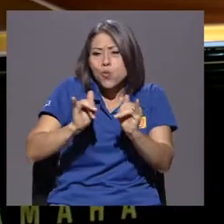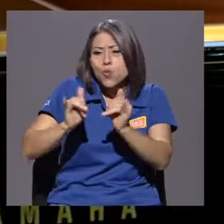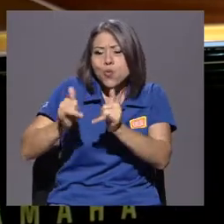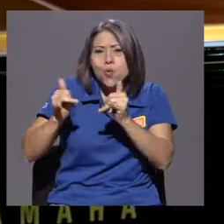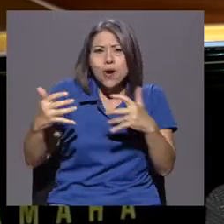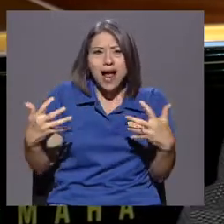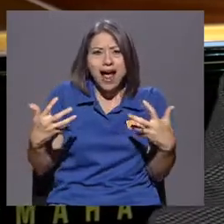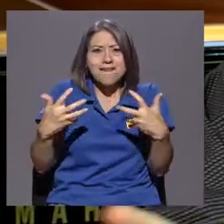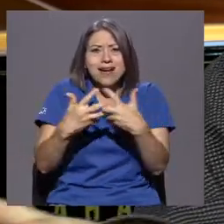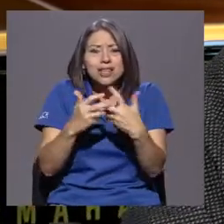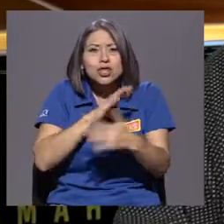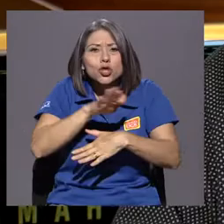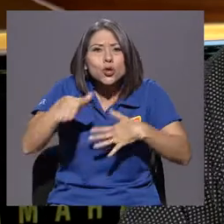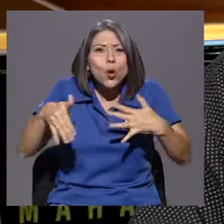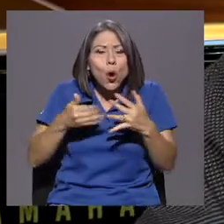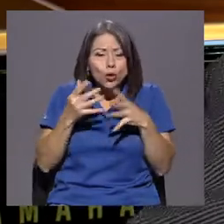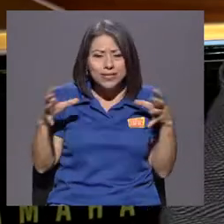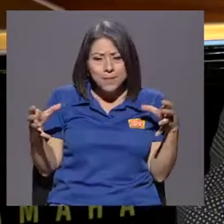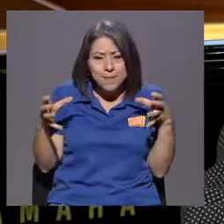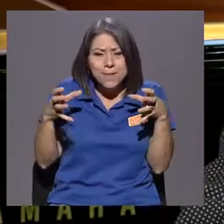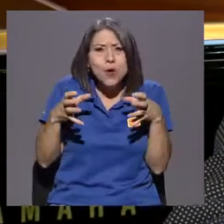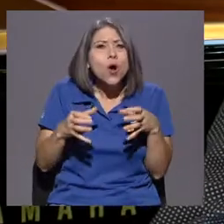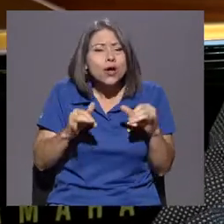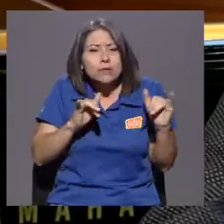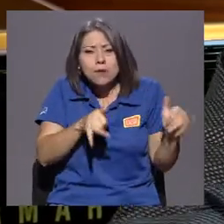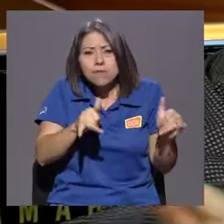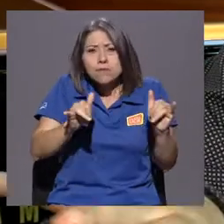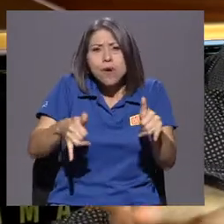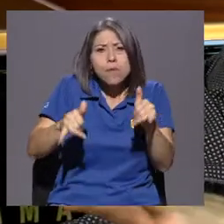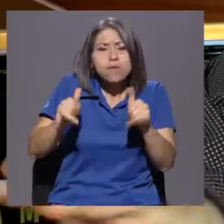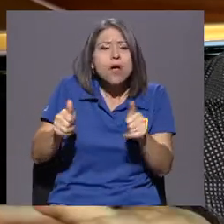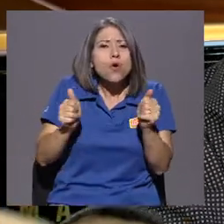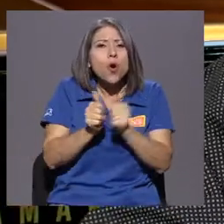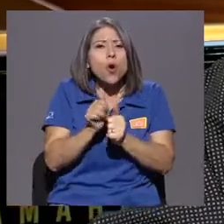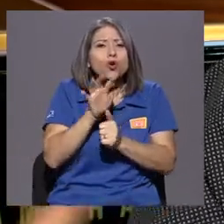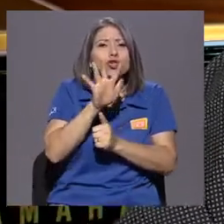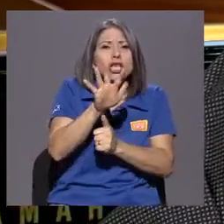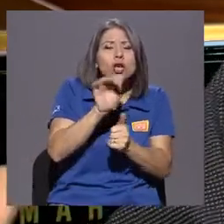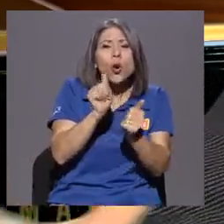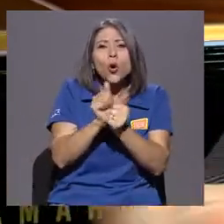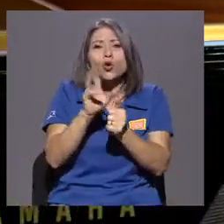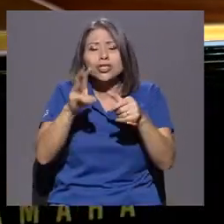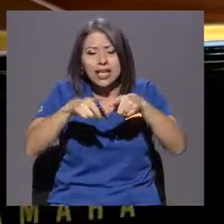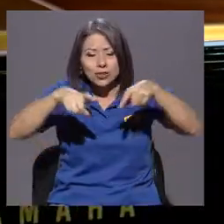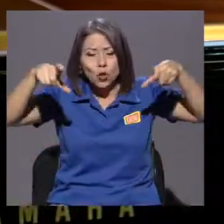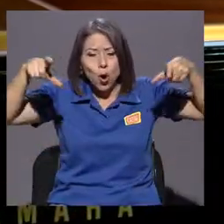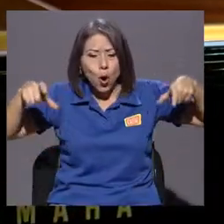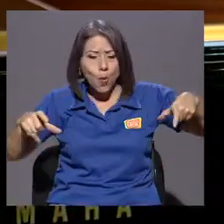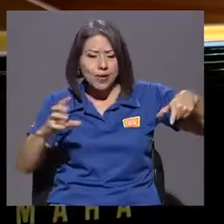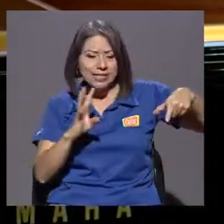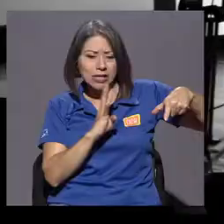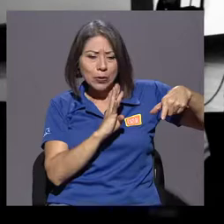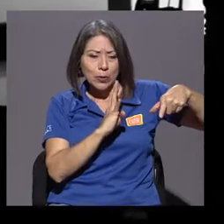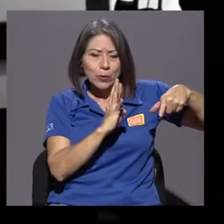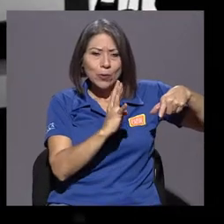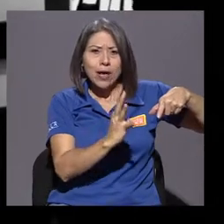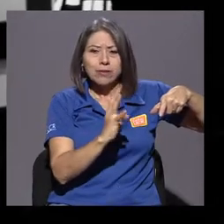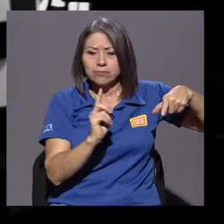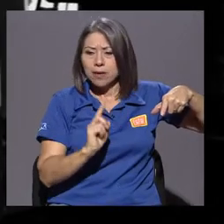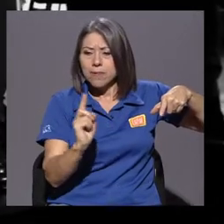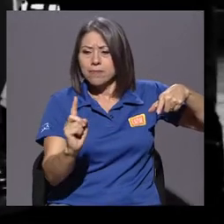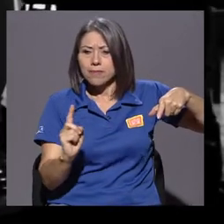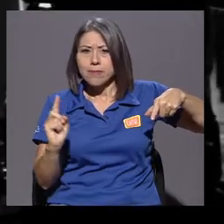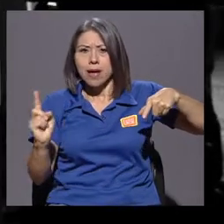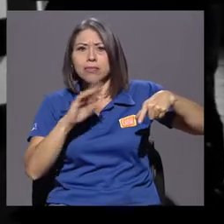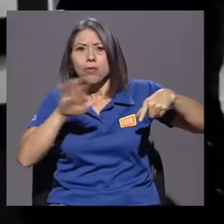en que atacaban todos en bloque subían con 56 hombres adelante y se replegaban como un abanico todos para